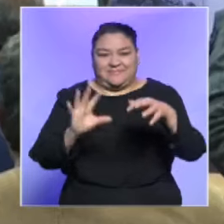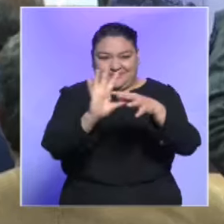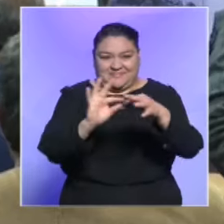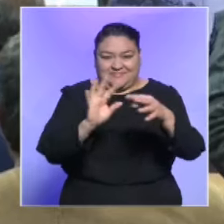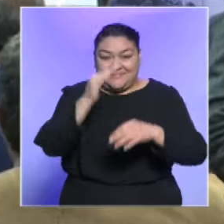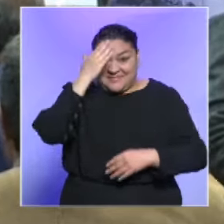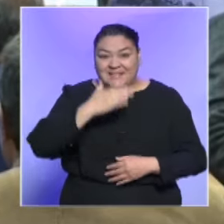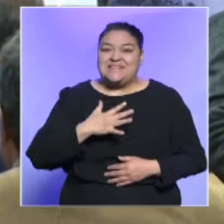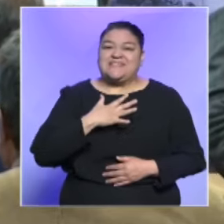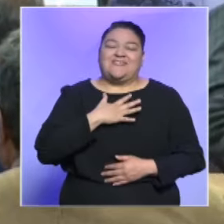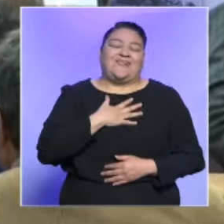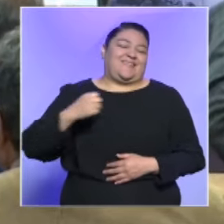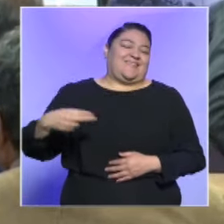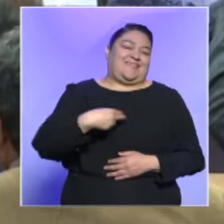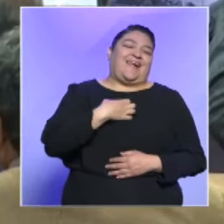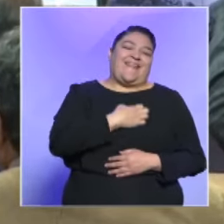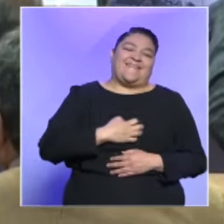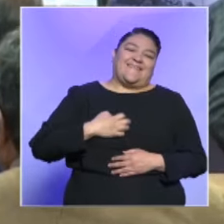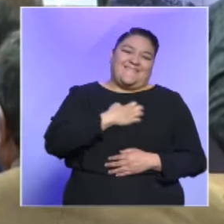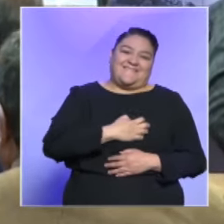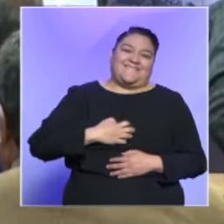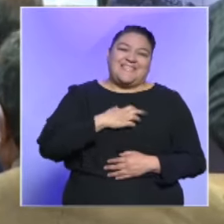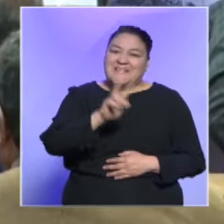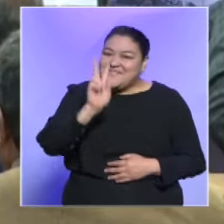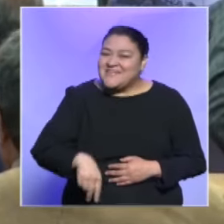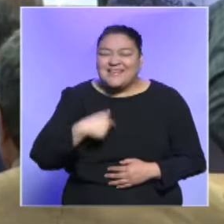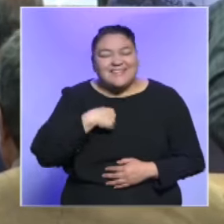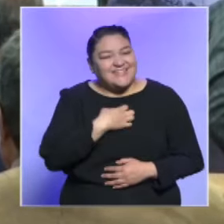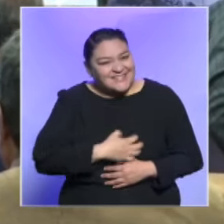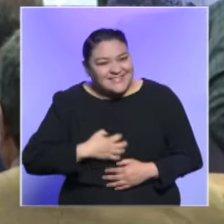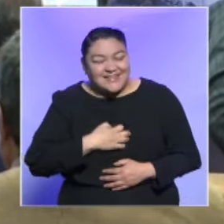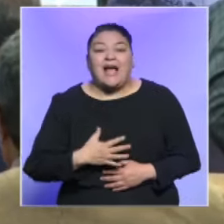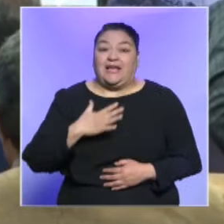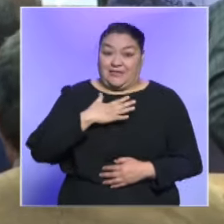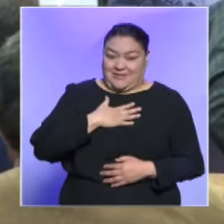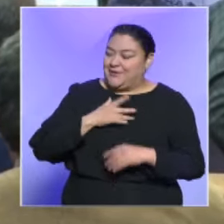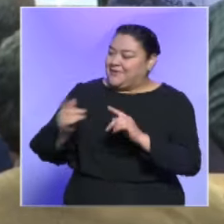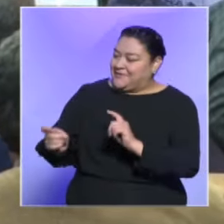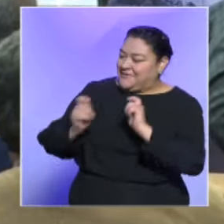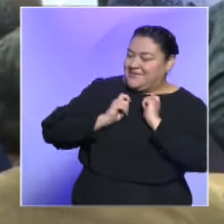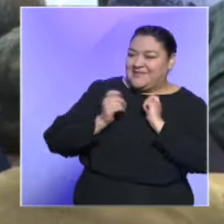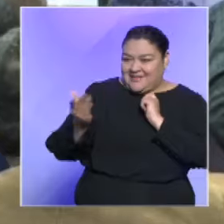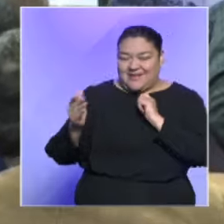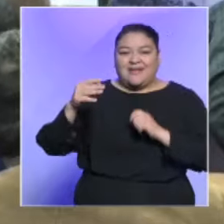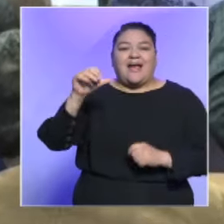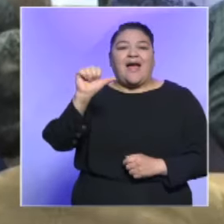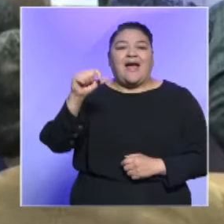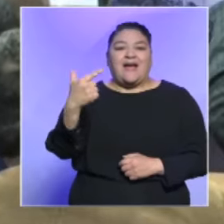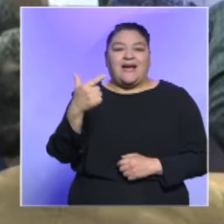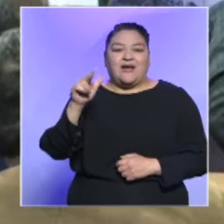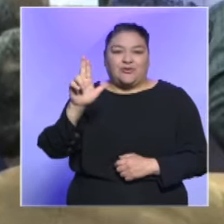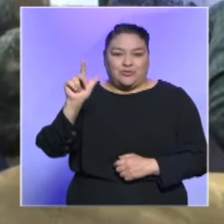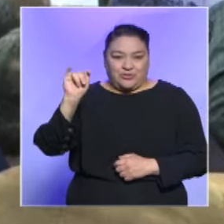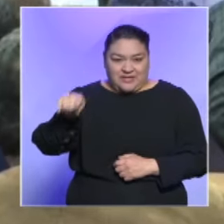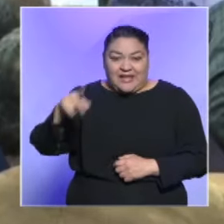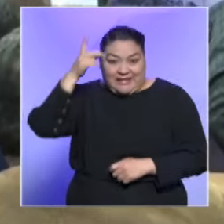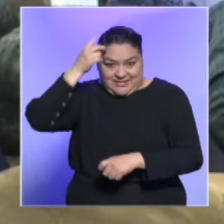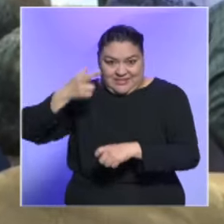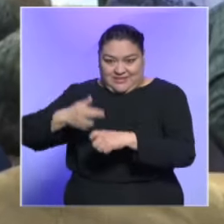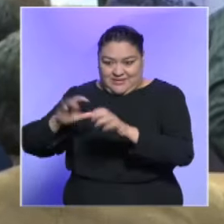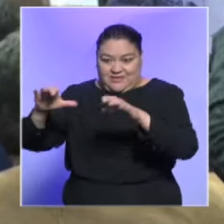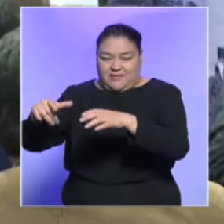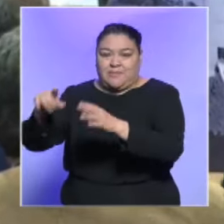me siento muy engolosinado porque además de que me dan el privilegio, don Agustín Millán, director de documentación del Tribunal